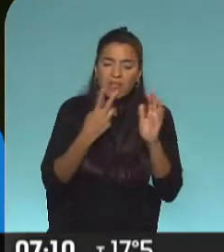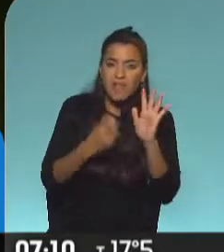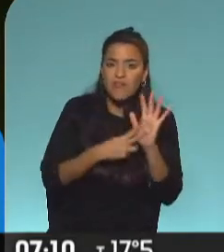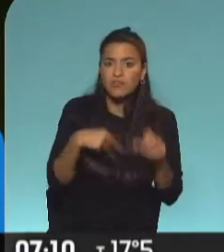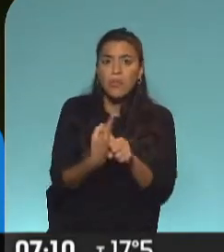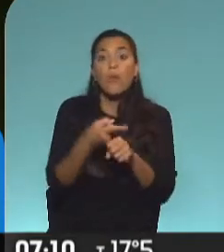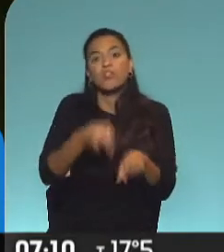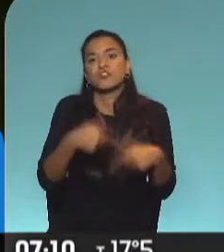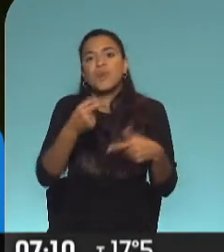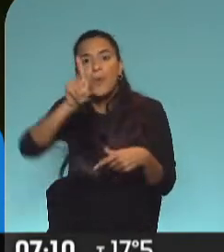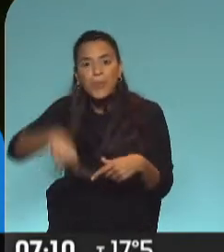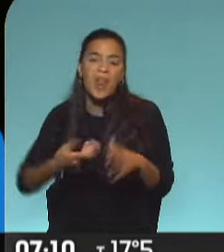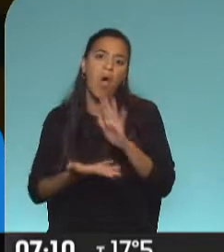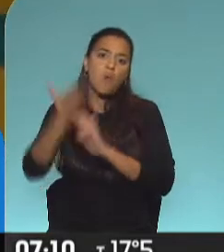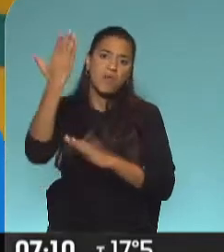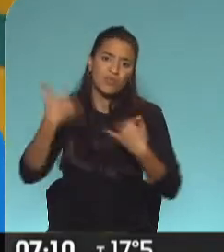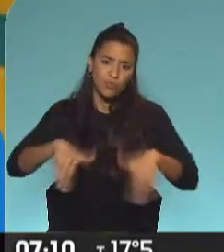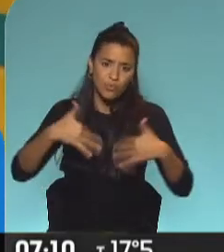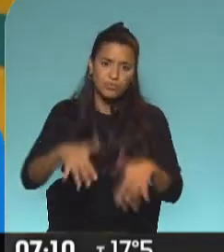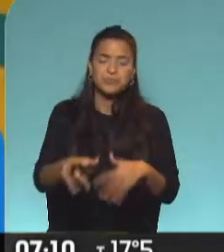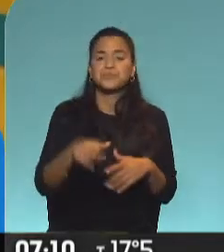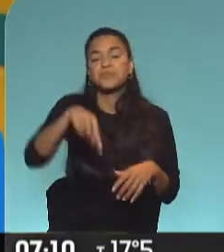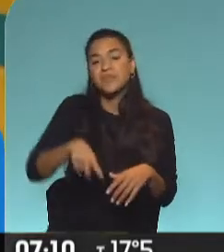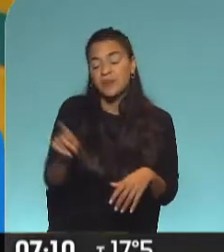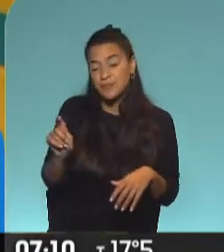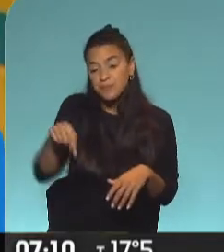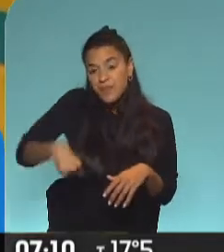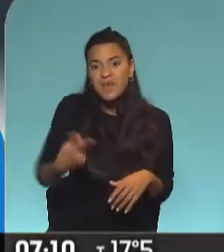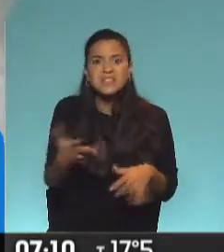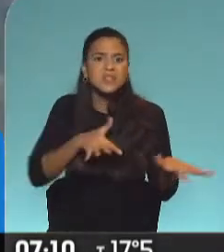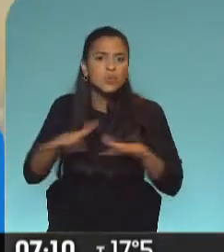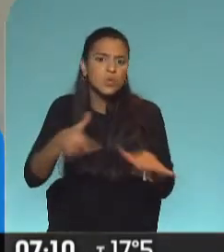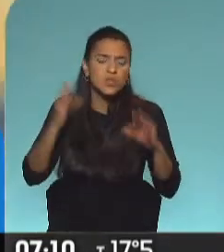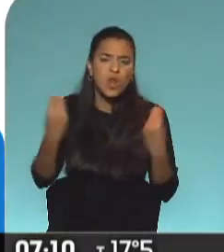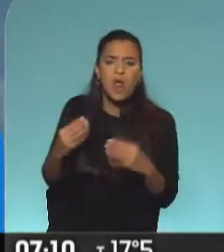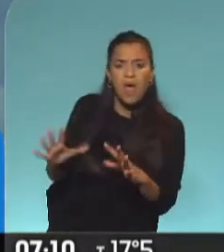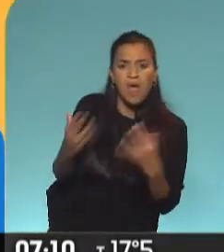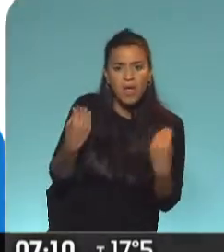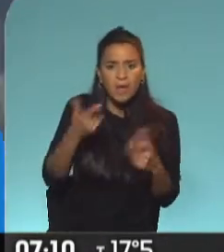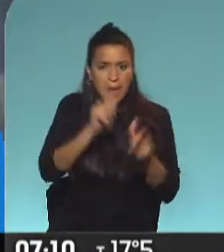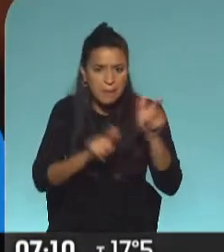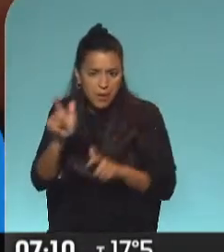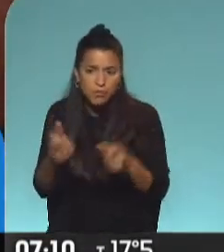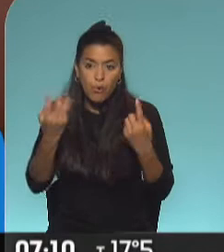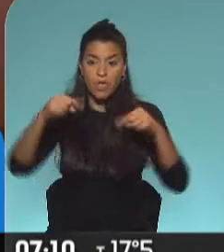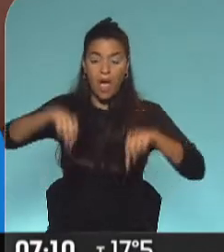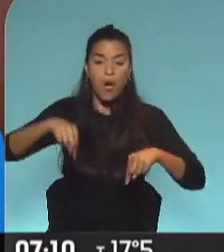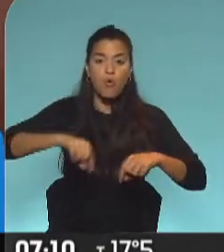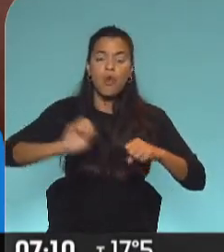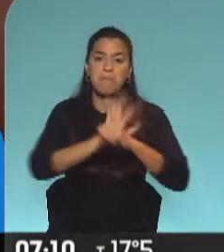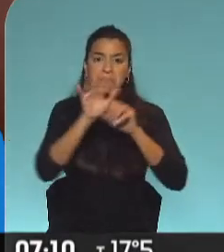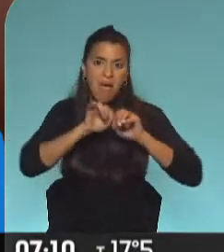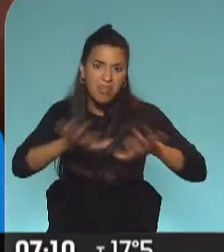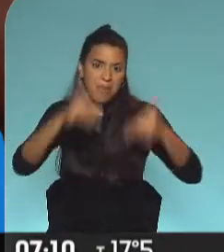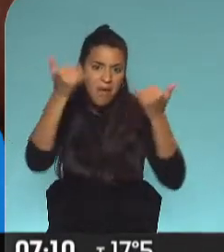muy importante en los próximos meses, en una situación de bastante desamparo para los usuarios, porque la verdad es que en este momento, en plena pandemia,